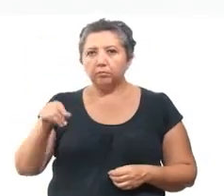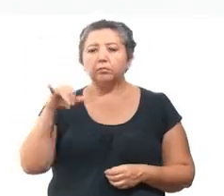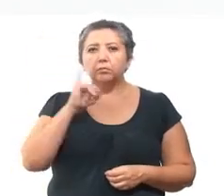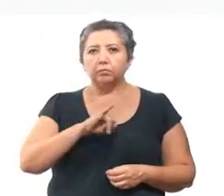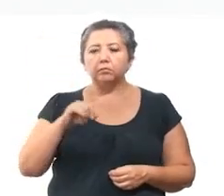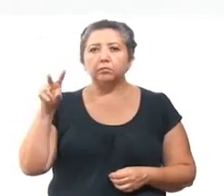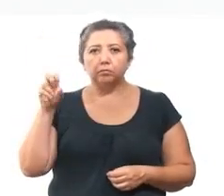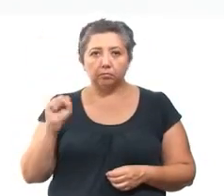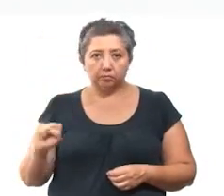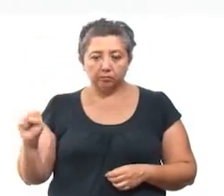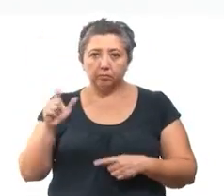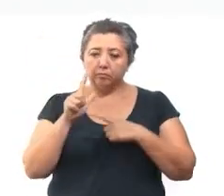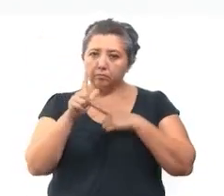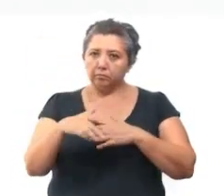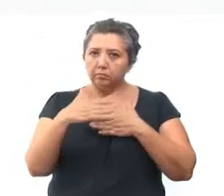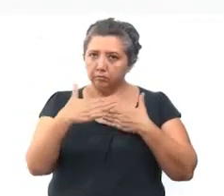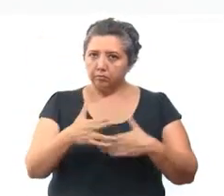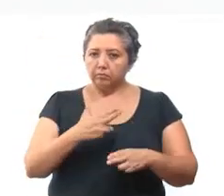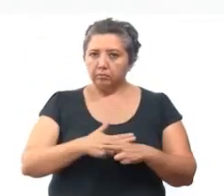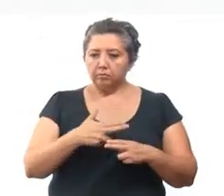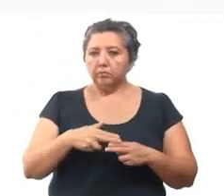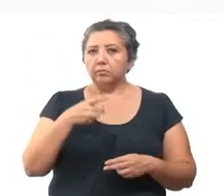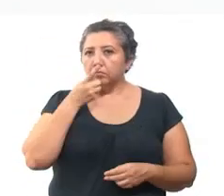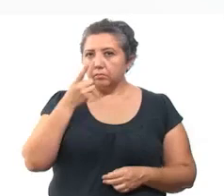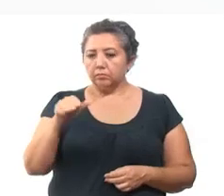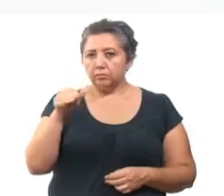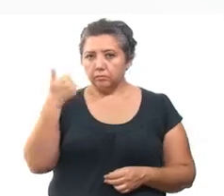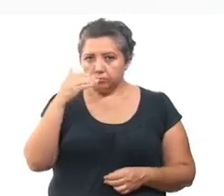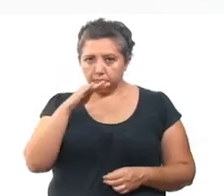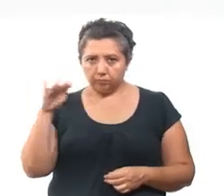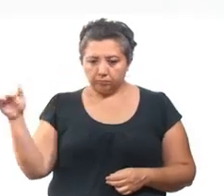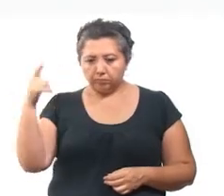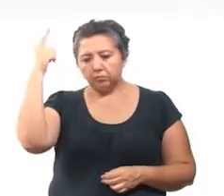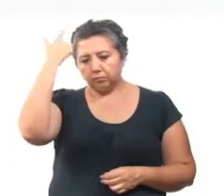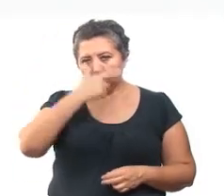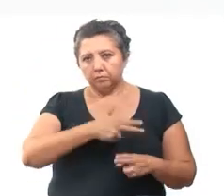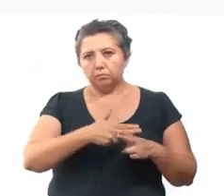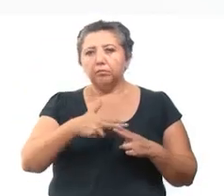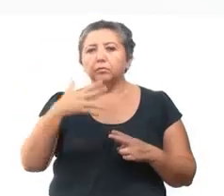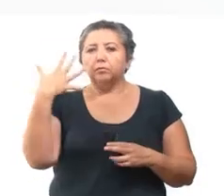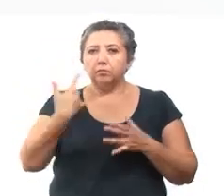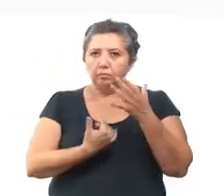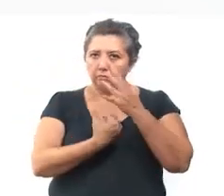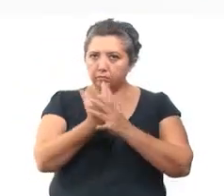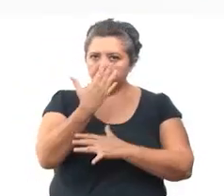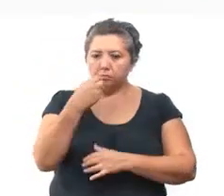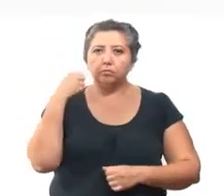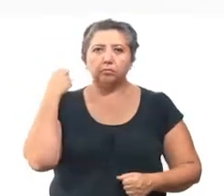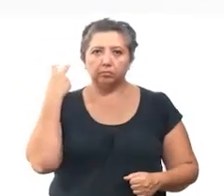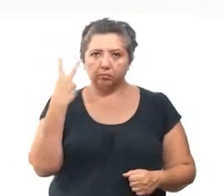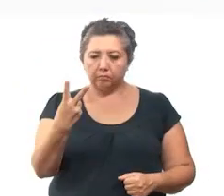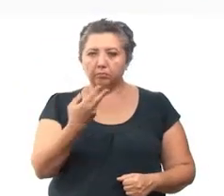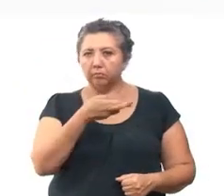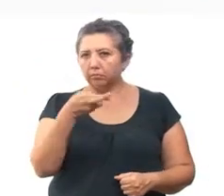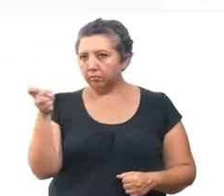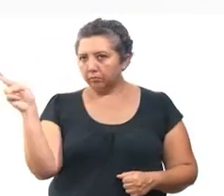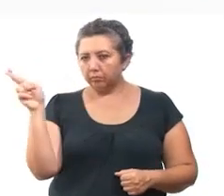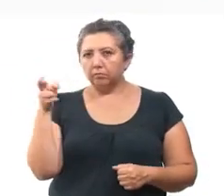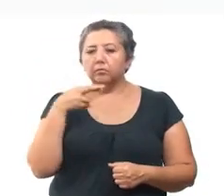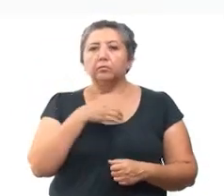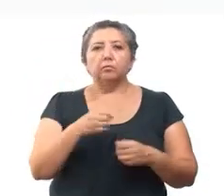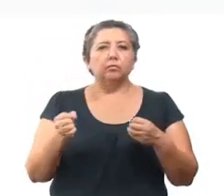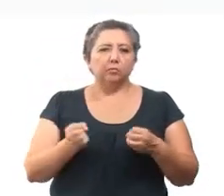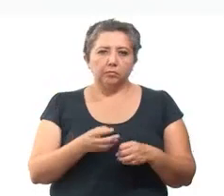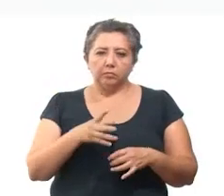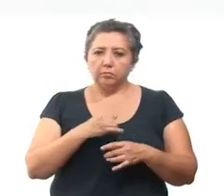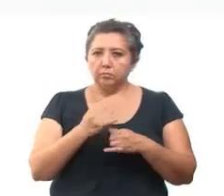jueves a sábado se mantiene la restricción a partir de las 23:30 horas y hasta las 5 horas. 2. Restaurantes,